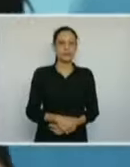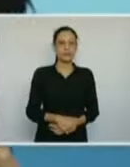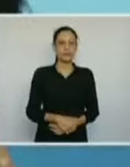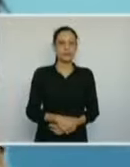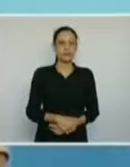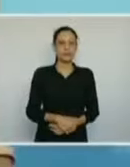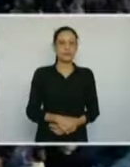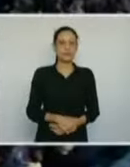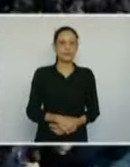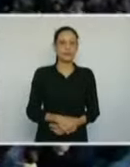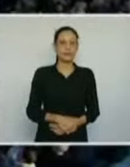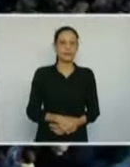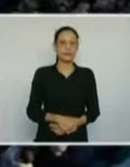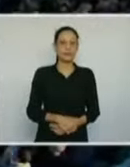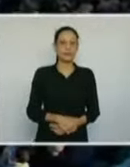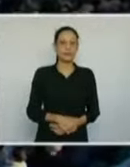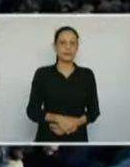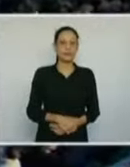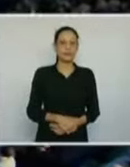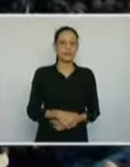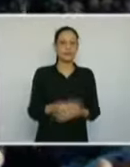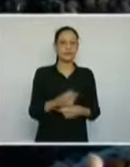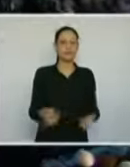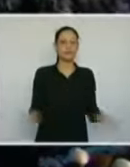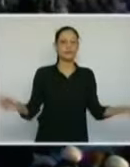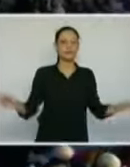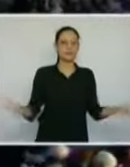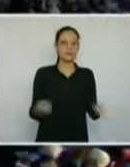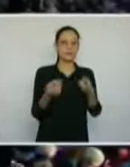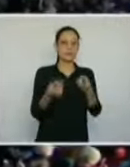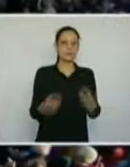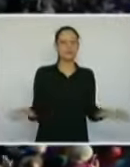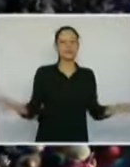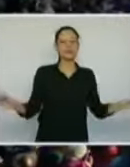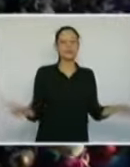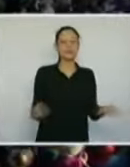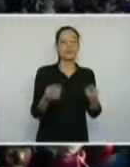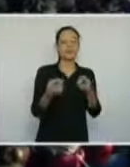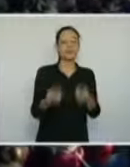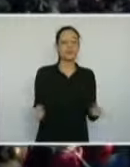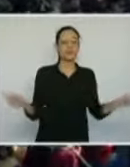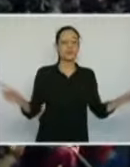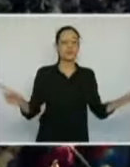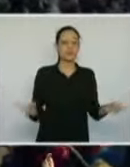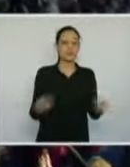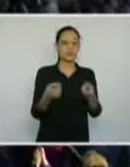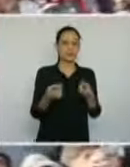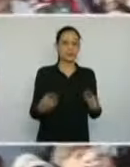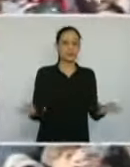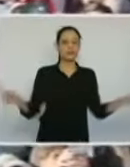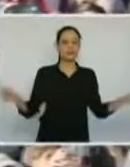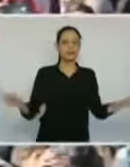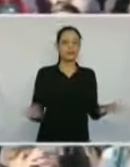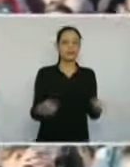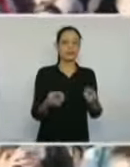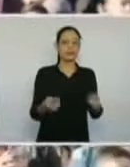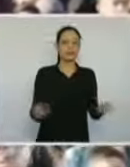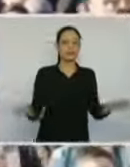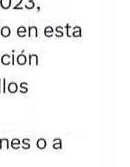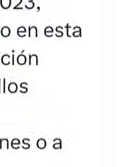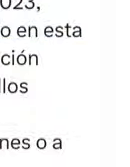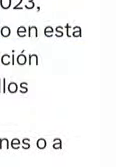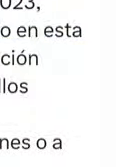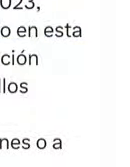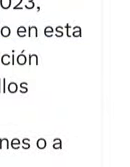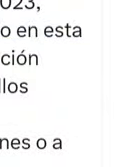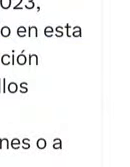en Quilmes, en la inauguración del número 180, tuit, Néstor Kirchner. Sí. Después escribió, si querés lo